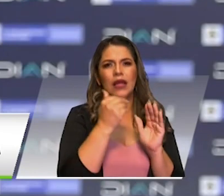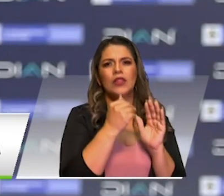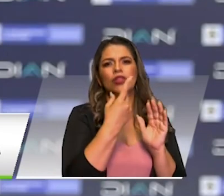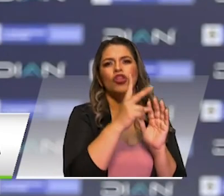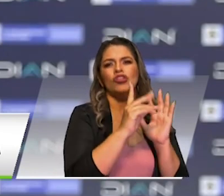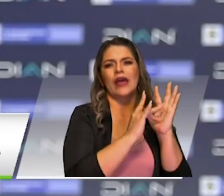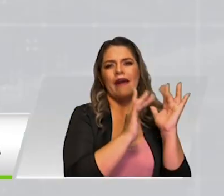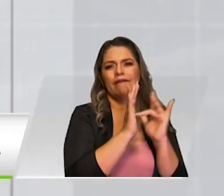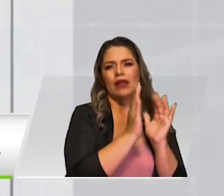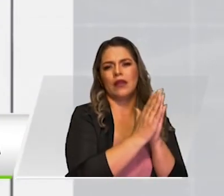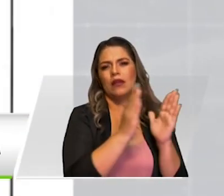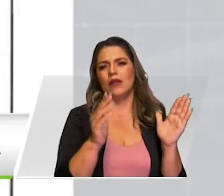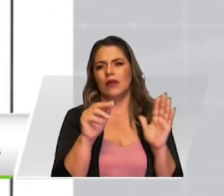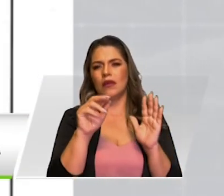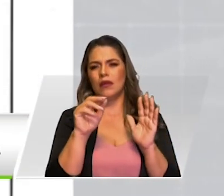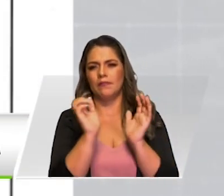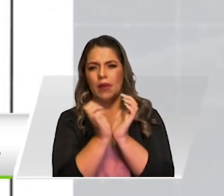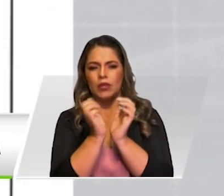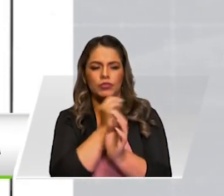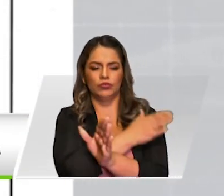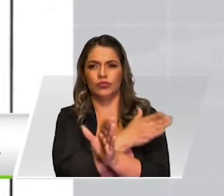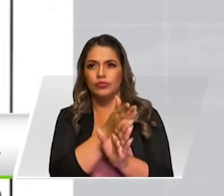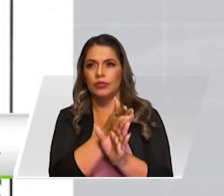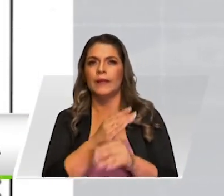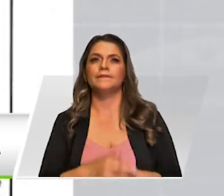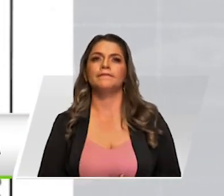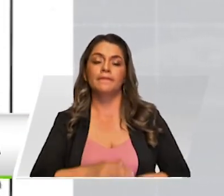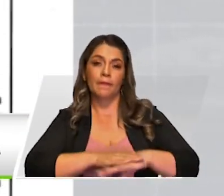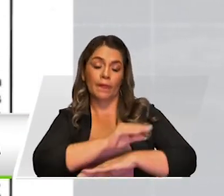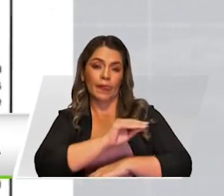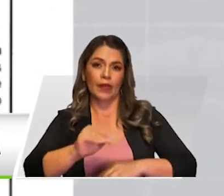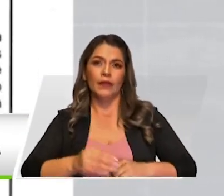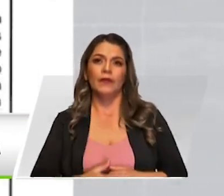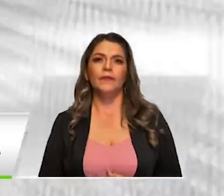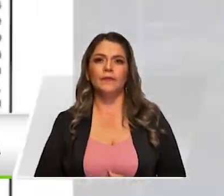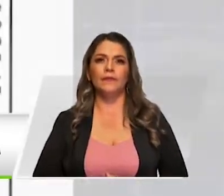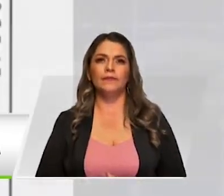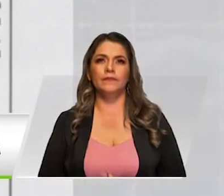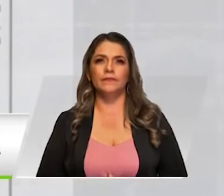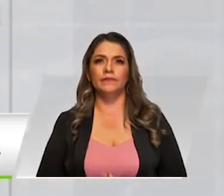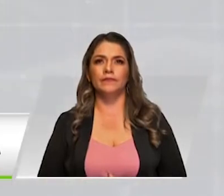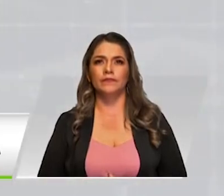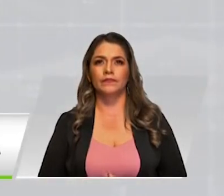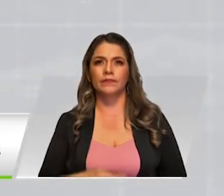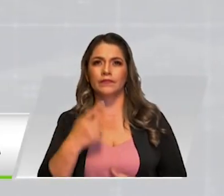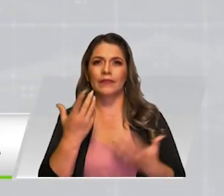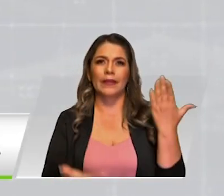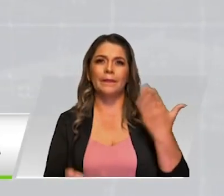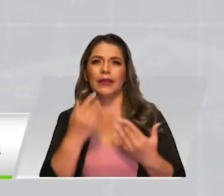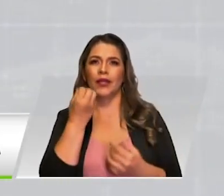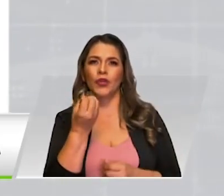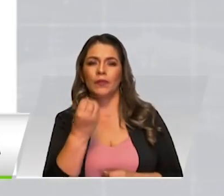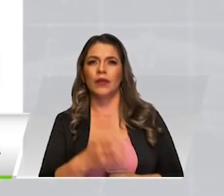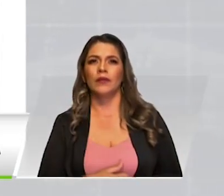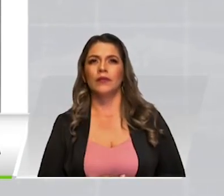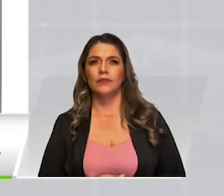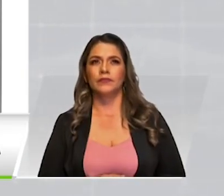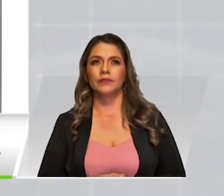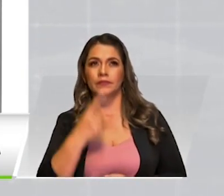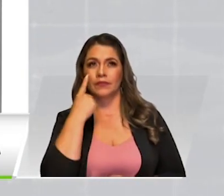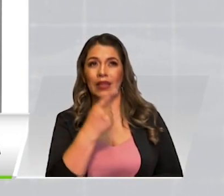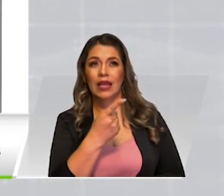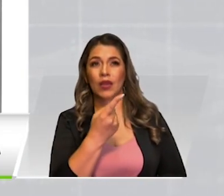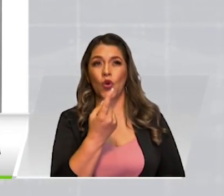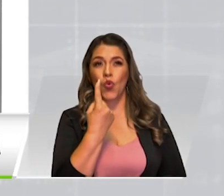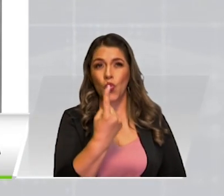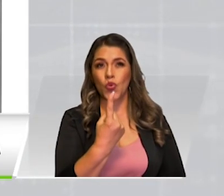de 2021. Así quedaron los plazos definidos según el último dígito del número de identificación tributaria. Si el dígito es 1, el